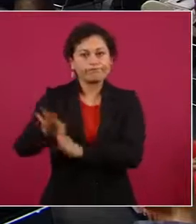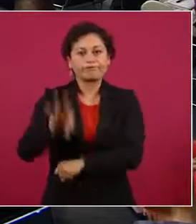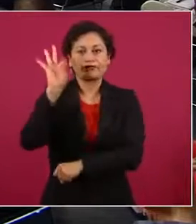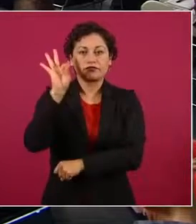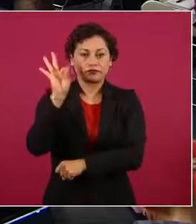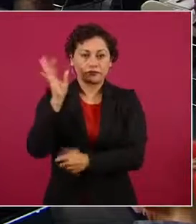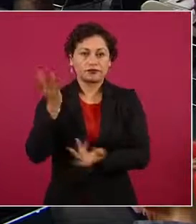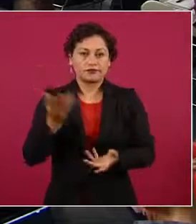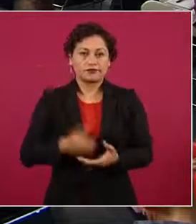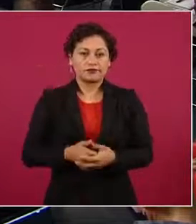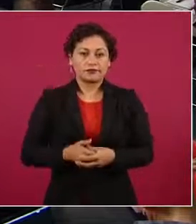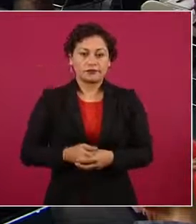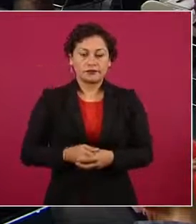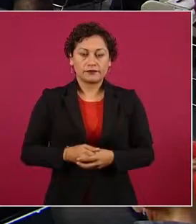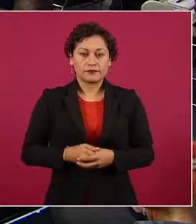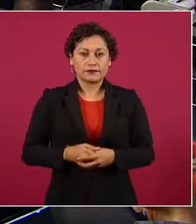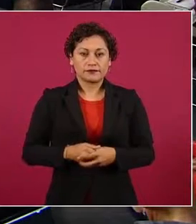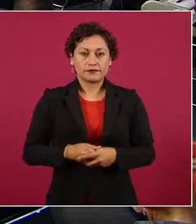Pero